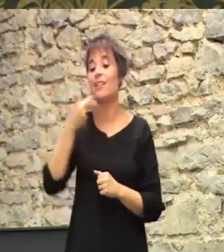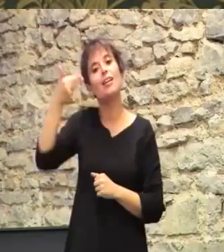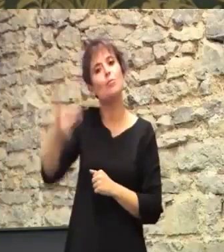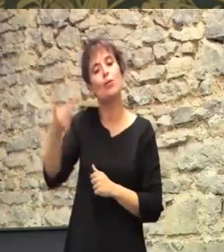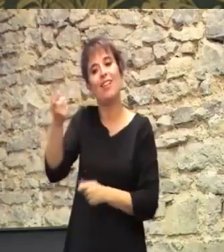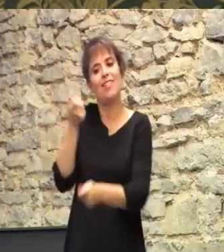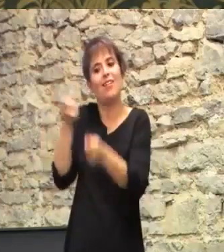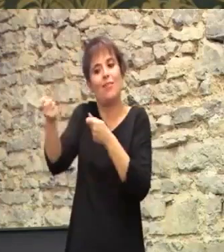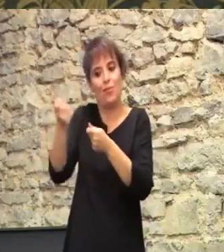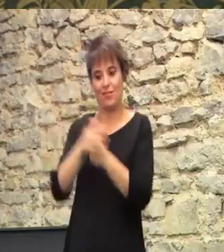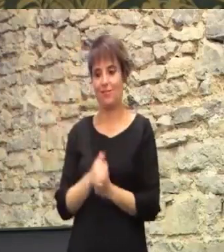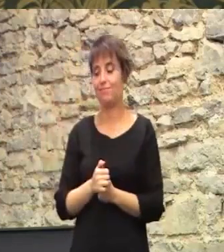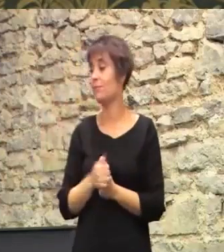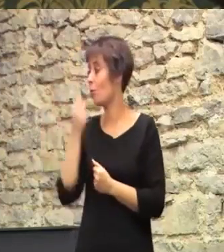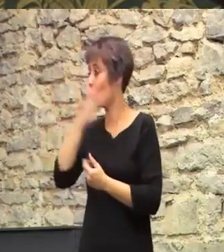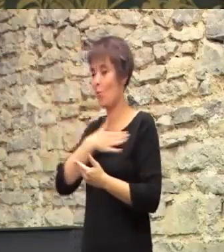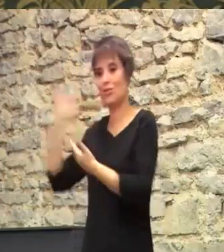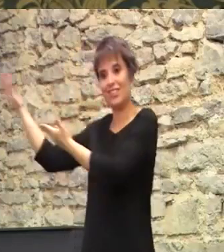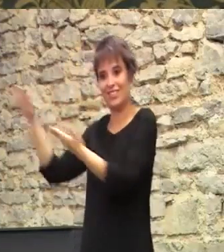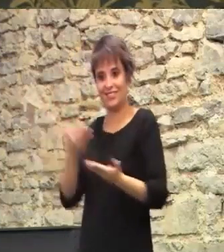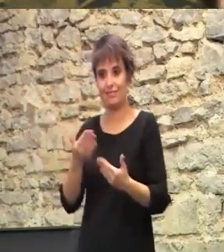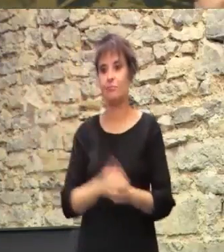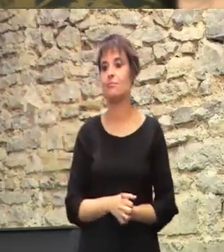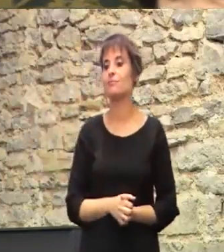no negociables cuando quieras claramente